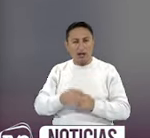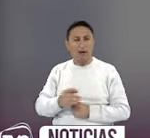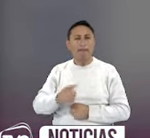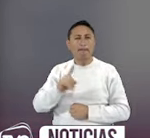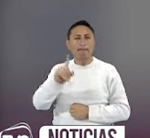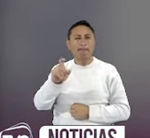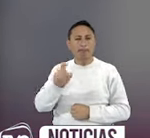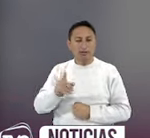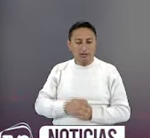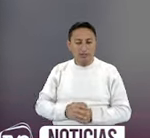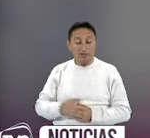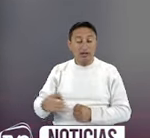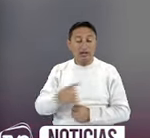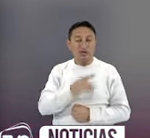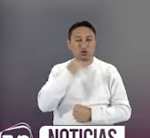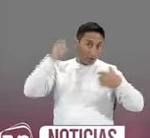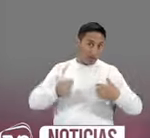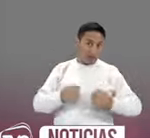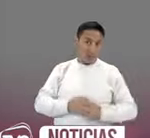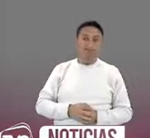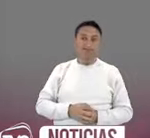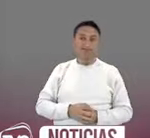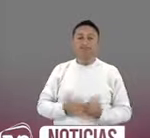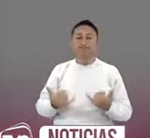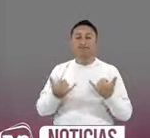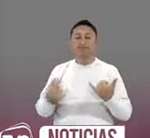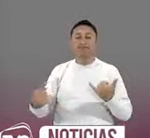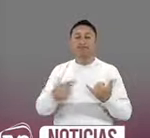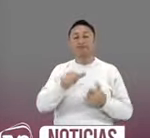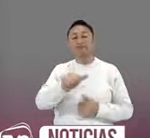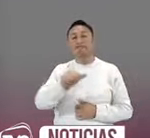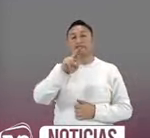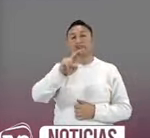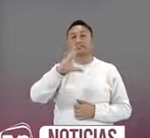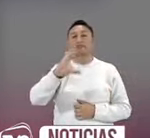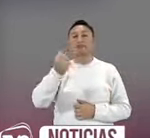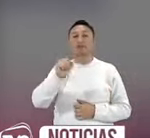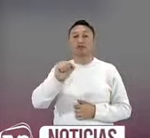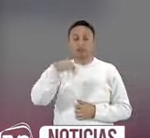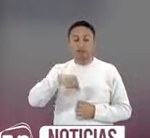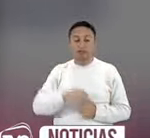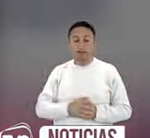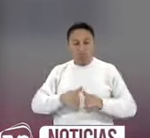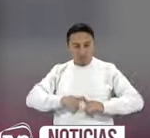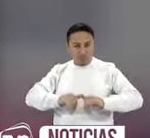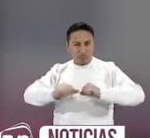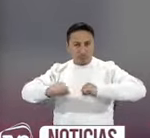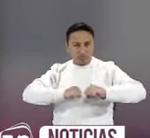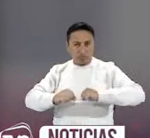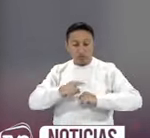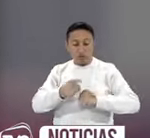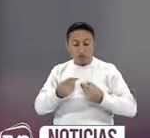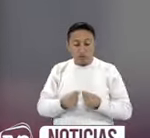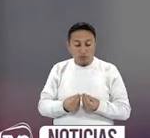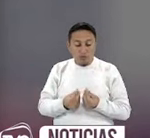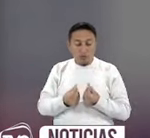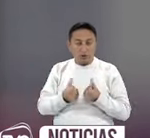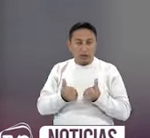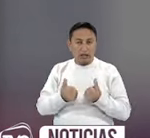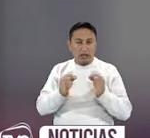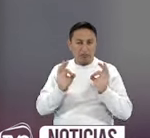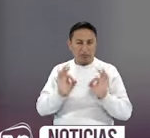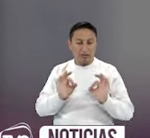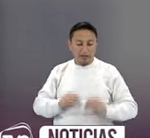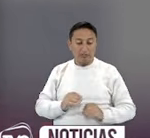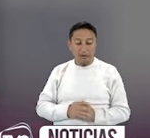de contaminación de alimentos. La investigadora señaló que continúa trabajando para garantizar la calidad e inocuidad de este alimento gracias a la